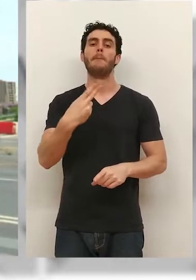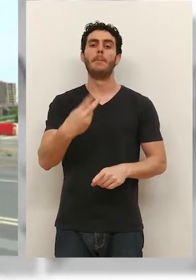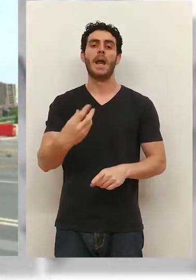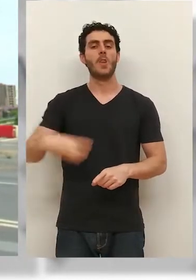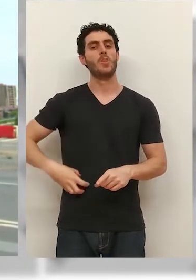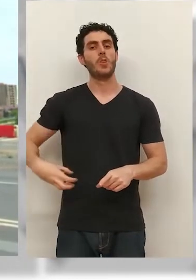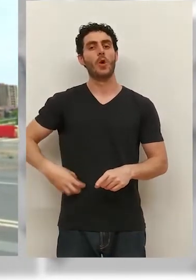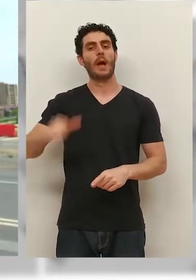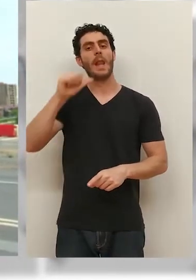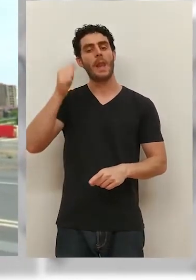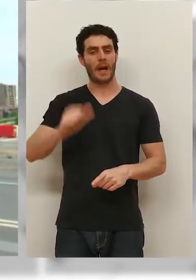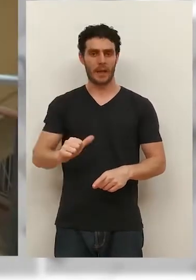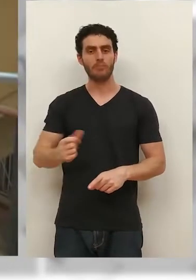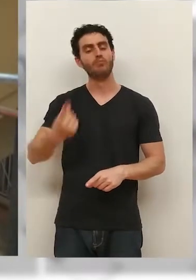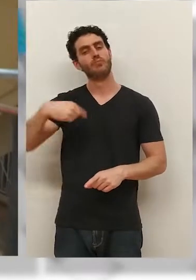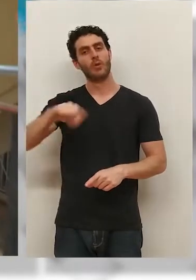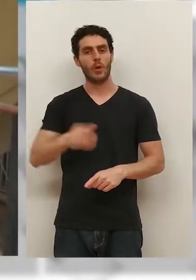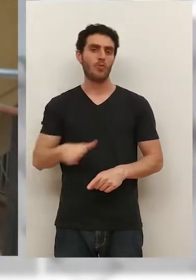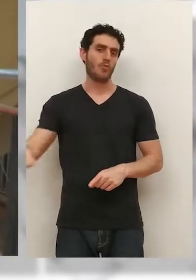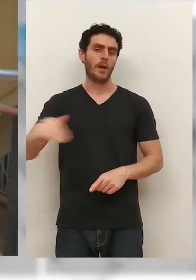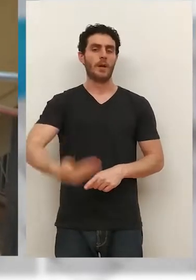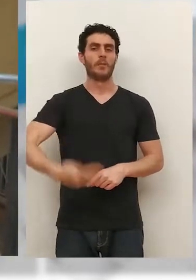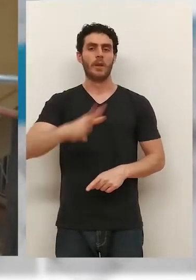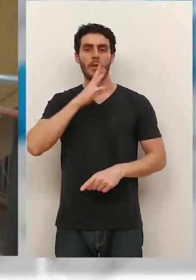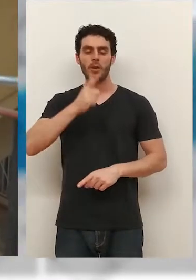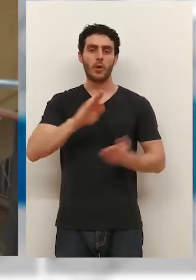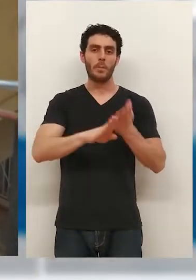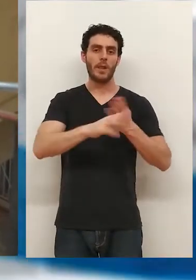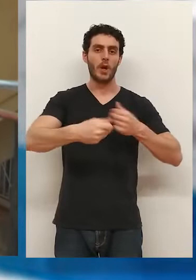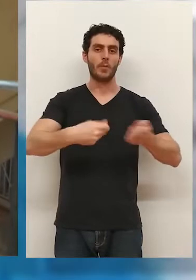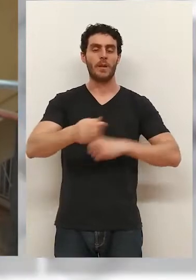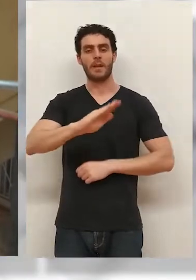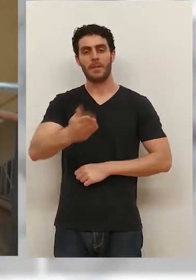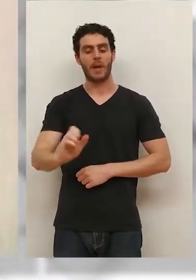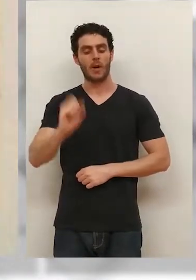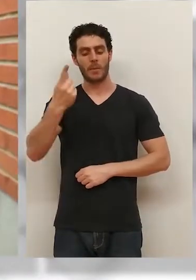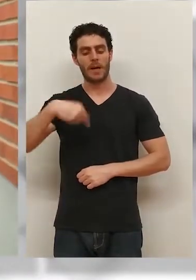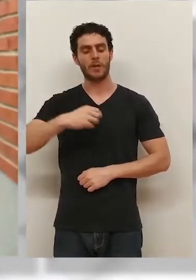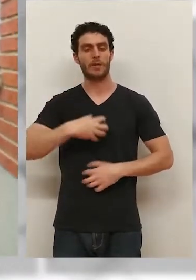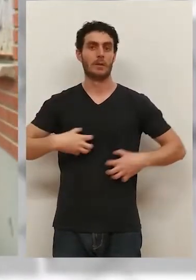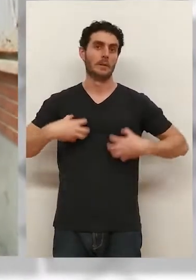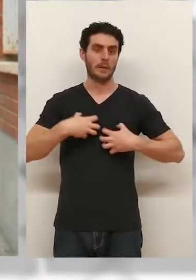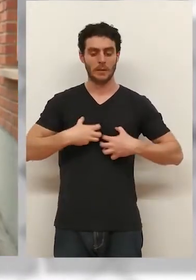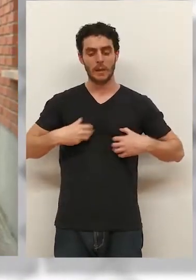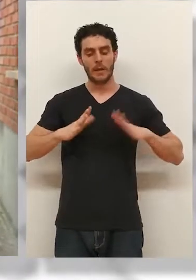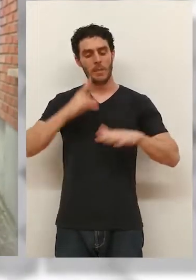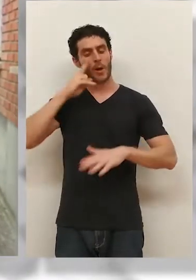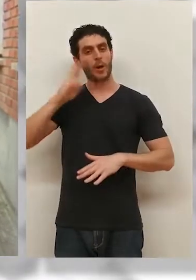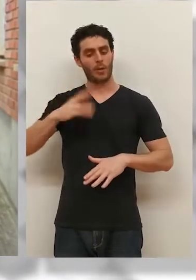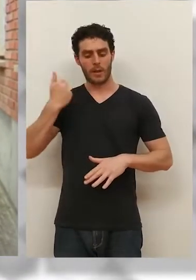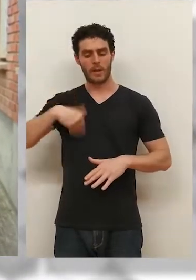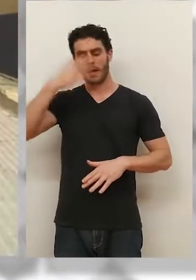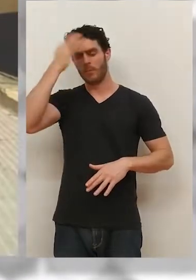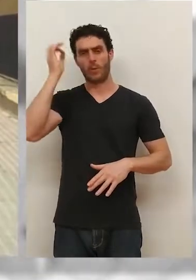Duques de Nájera. Hay que dar un rodeo importante, de ahí que vecinos y comerciantes del entorno, los más afectados, muestren su inquietud, aunque